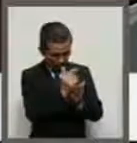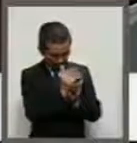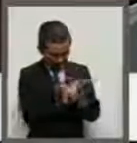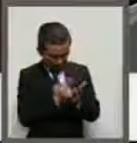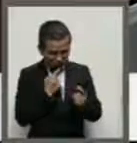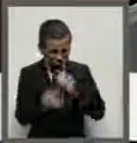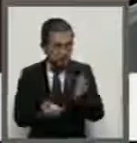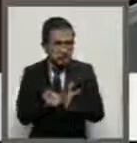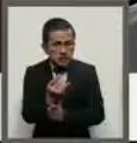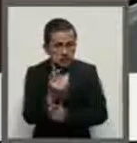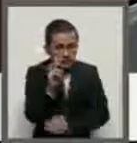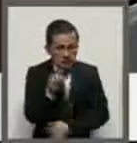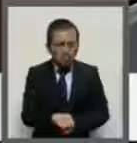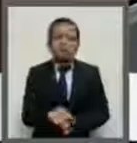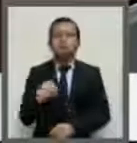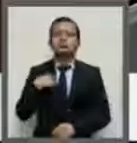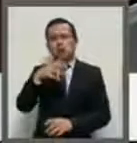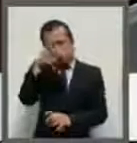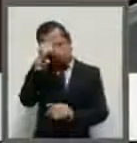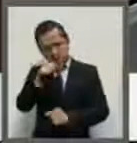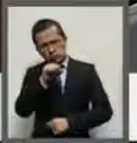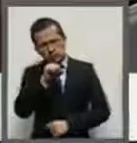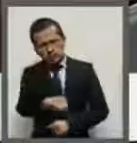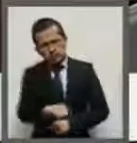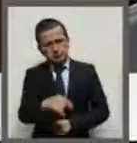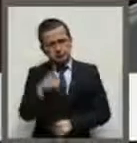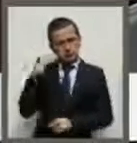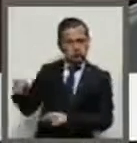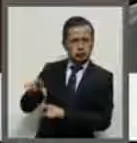Hacienda y Crédito Público que refleja los